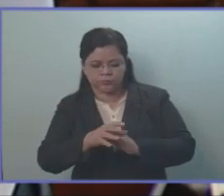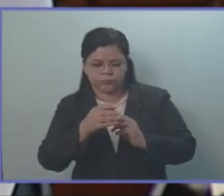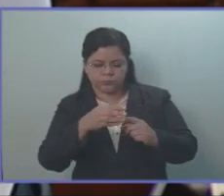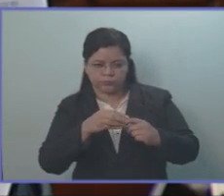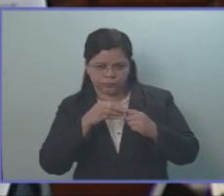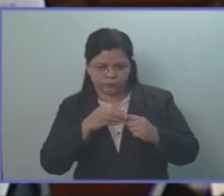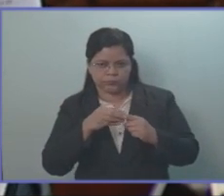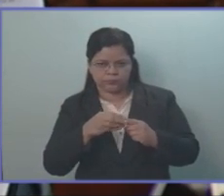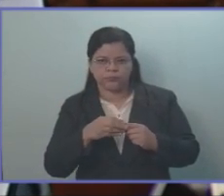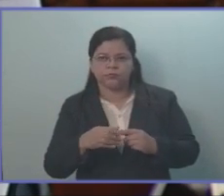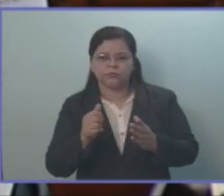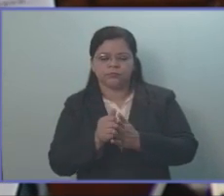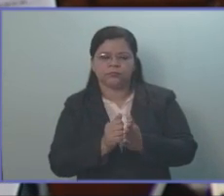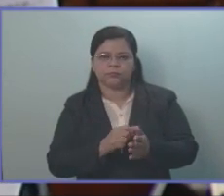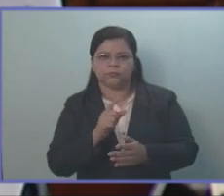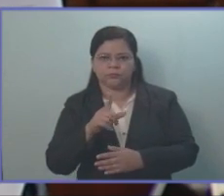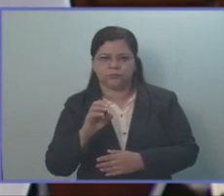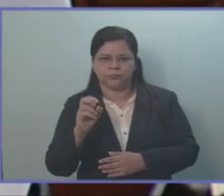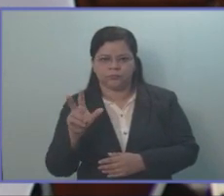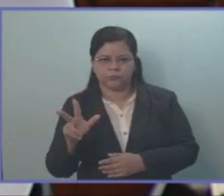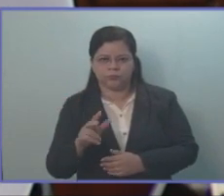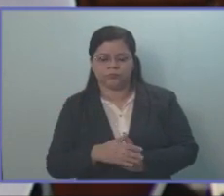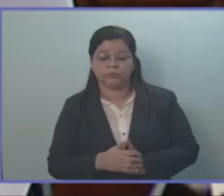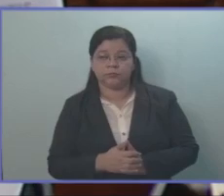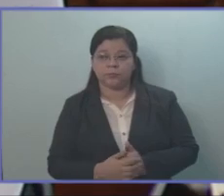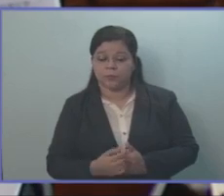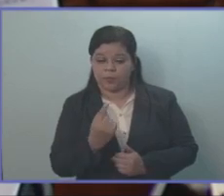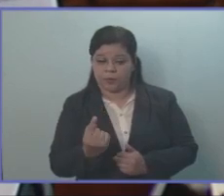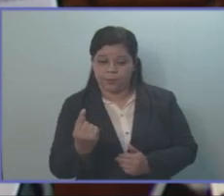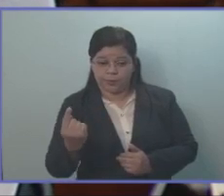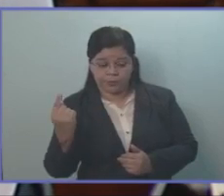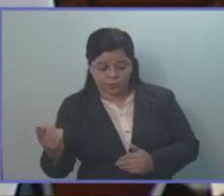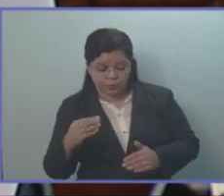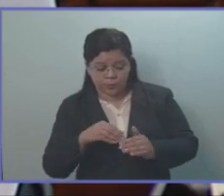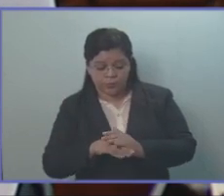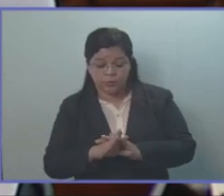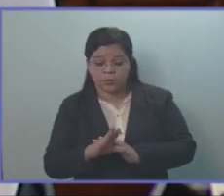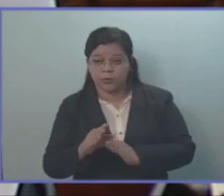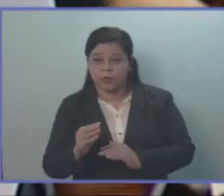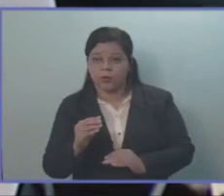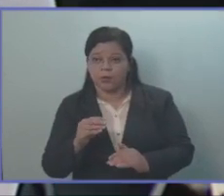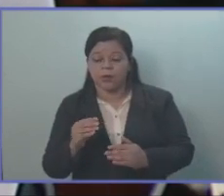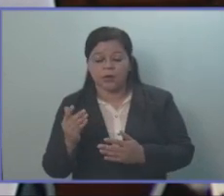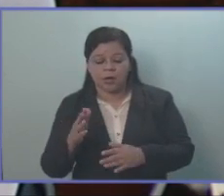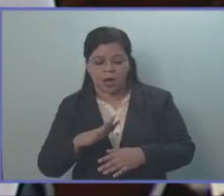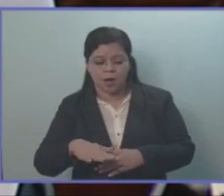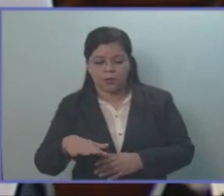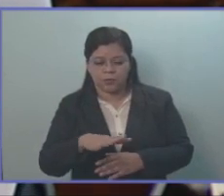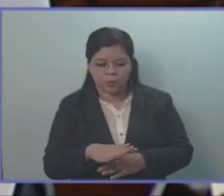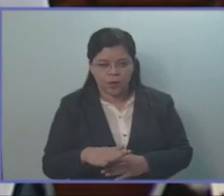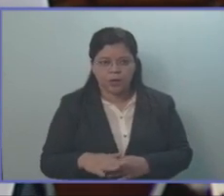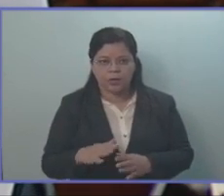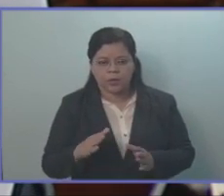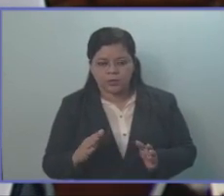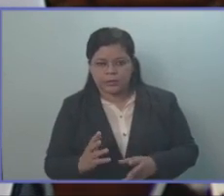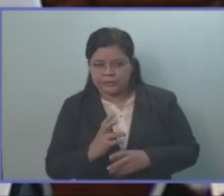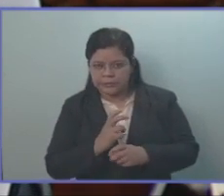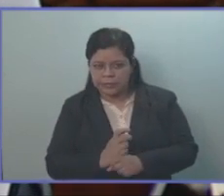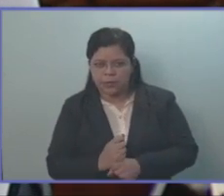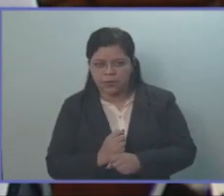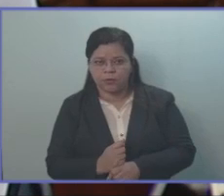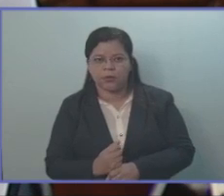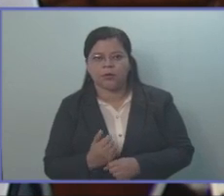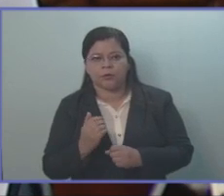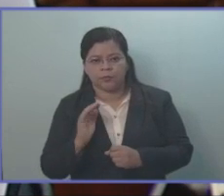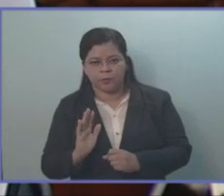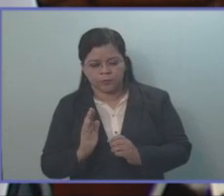especial. Artículo 103. Los internos que sean enviados a los sectores o centros de seguridad por